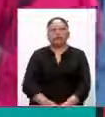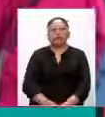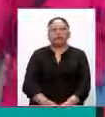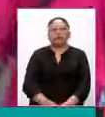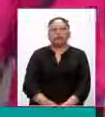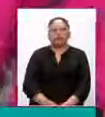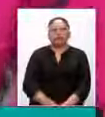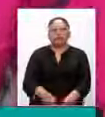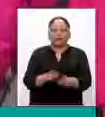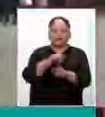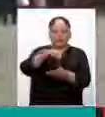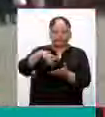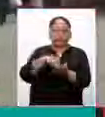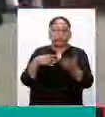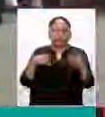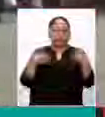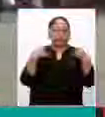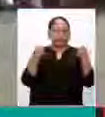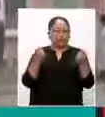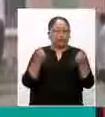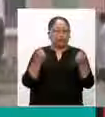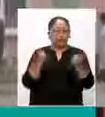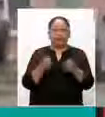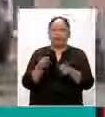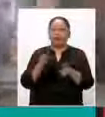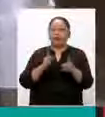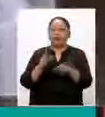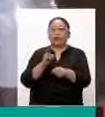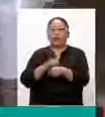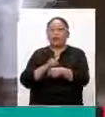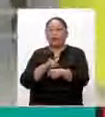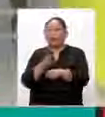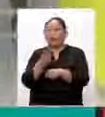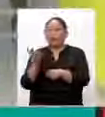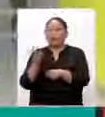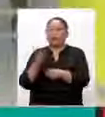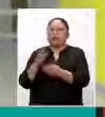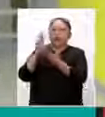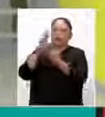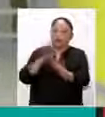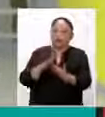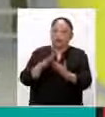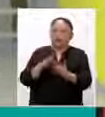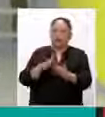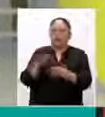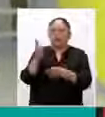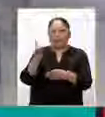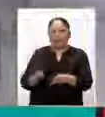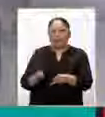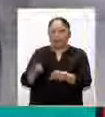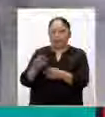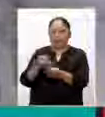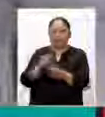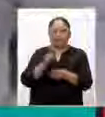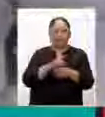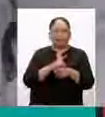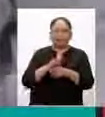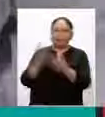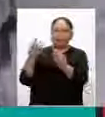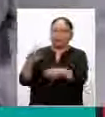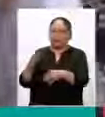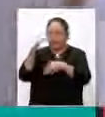pudiera, solo si se pudiera, el personal médico que le estaría rechazando el acceso. La razón o justificación clara,